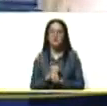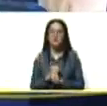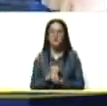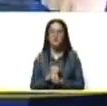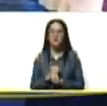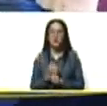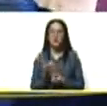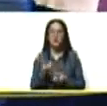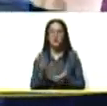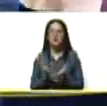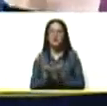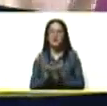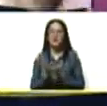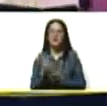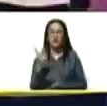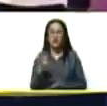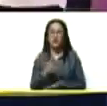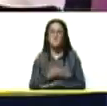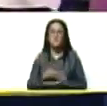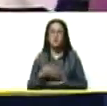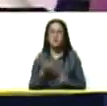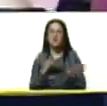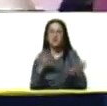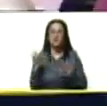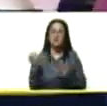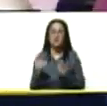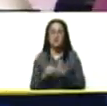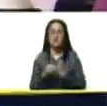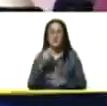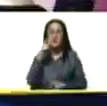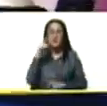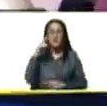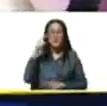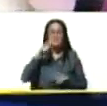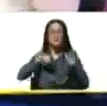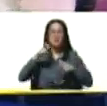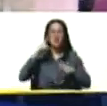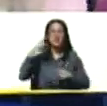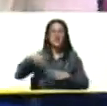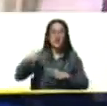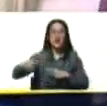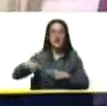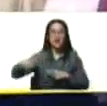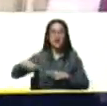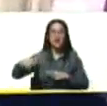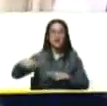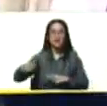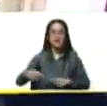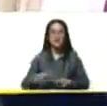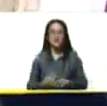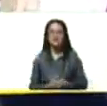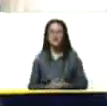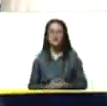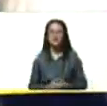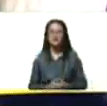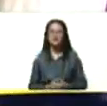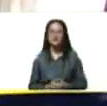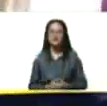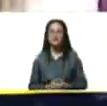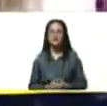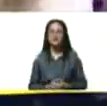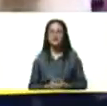presta servicio a 2.800.000 pasajeros diarios y pasajeras. De verdad,